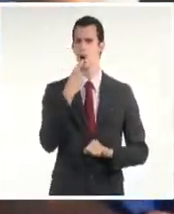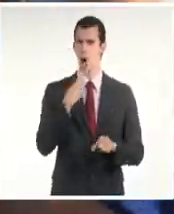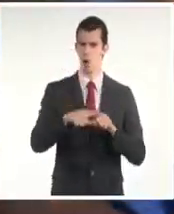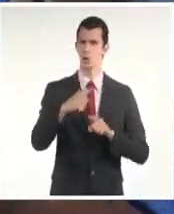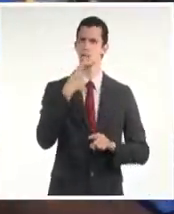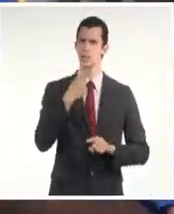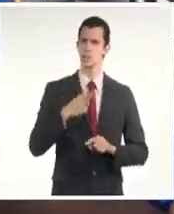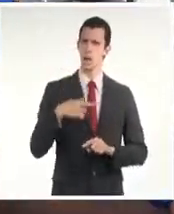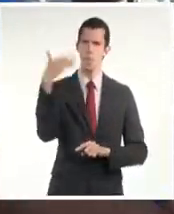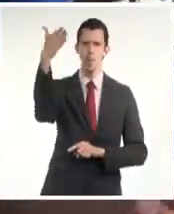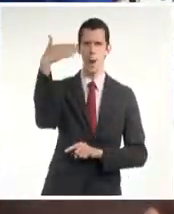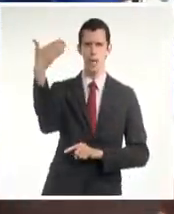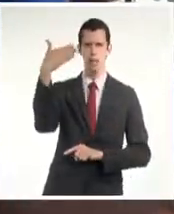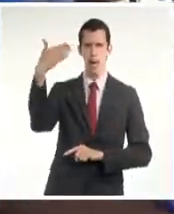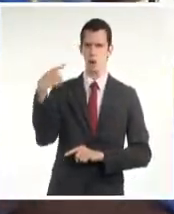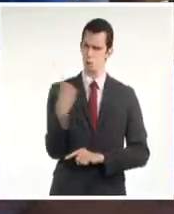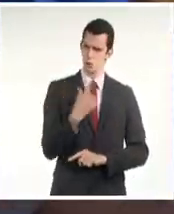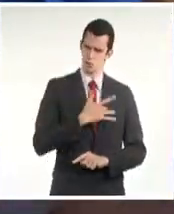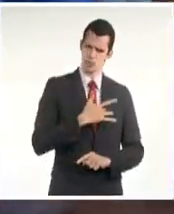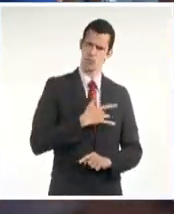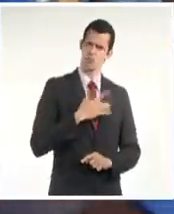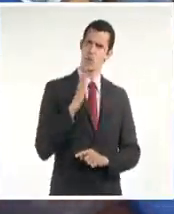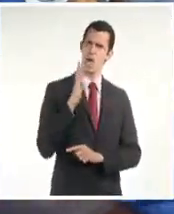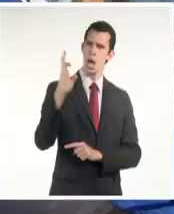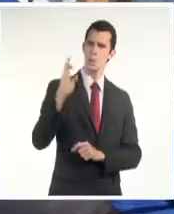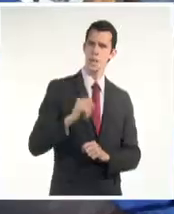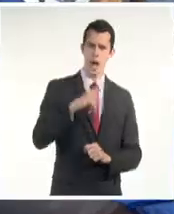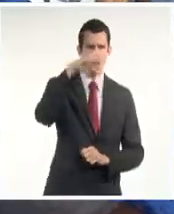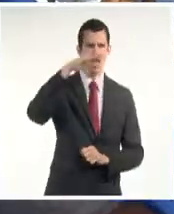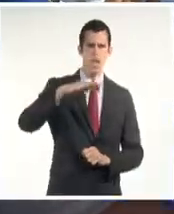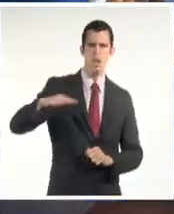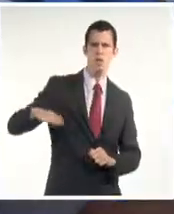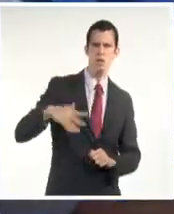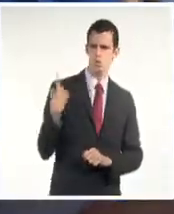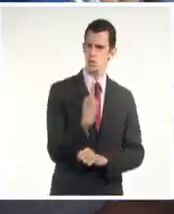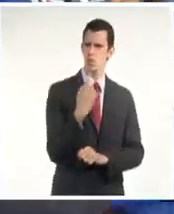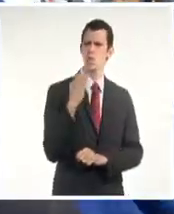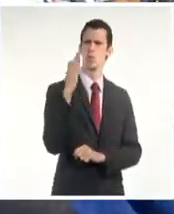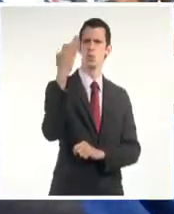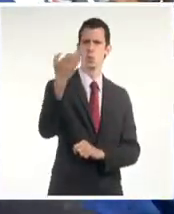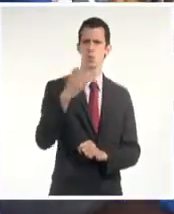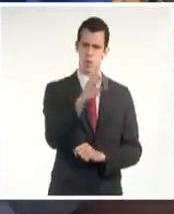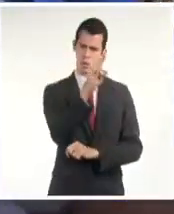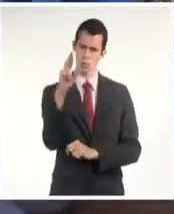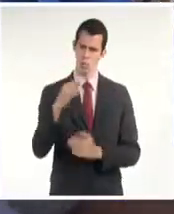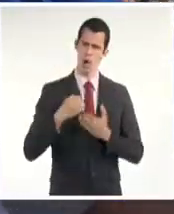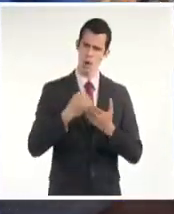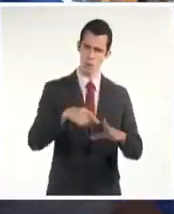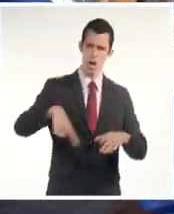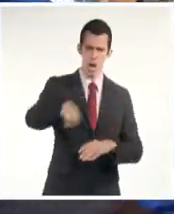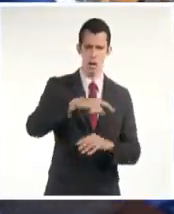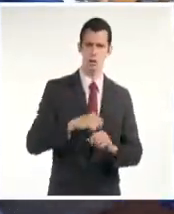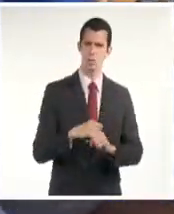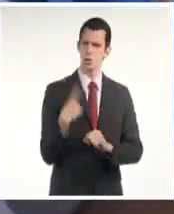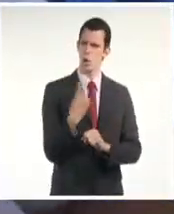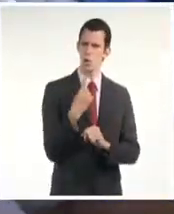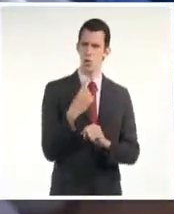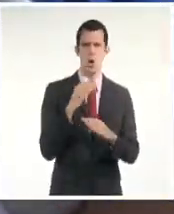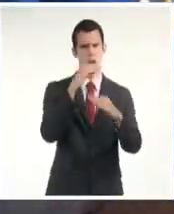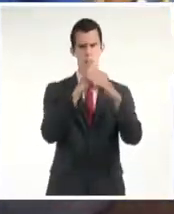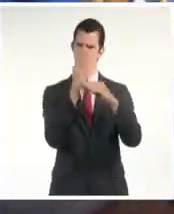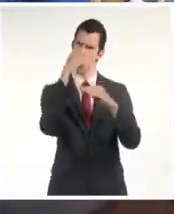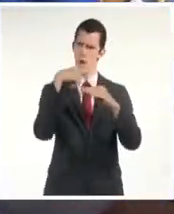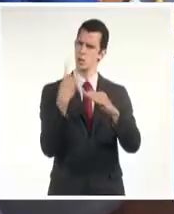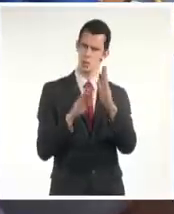niños, tiene la razón de ser la revolución. Porque vamos por más. Porque somos Cuba